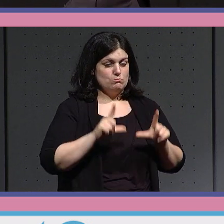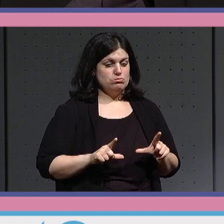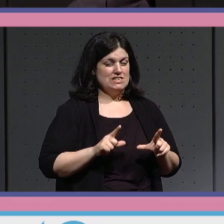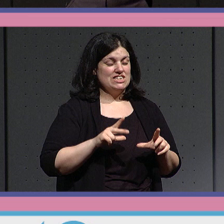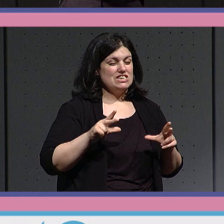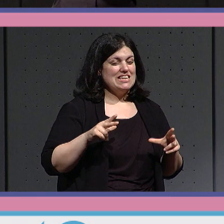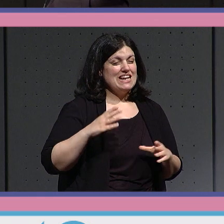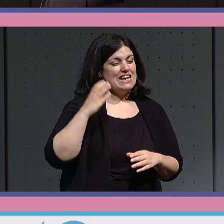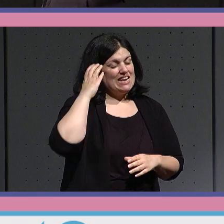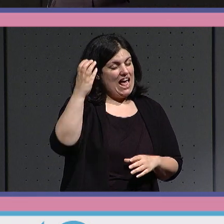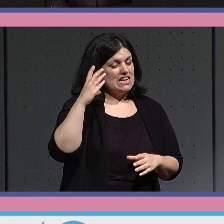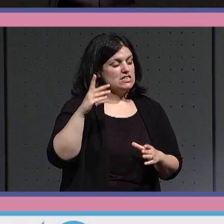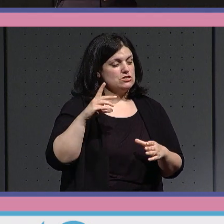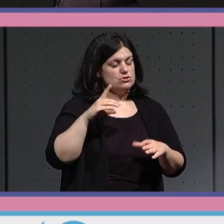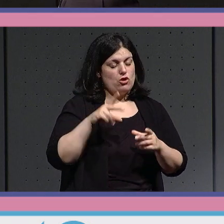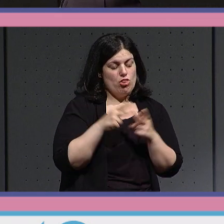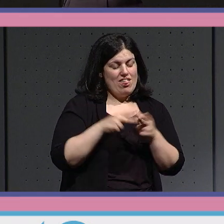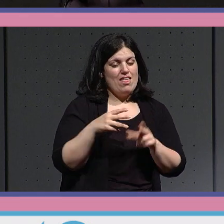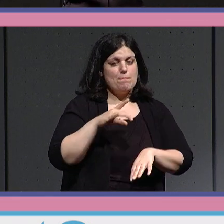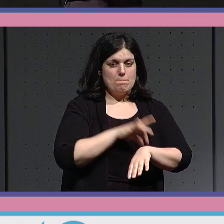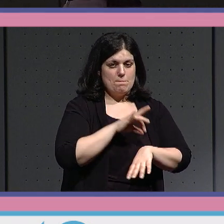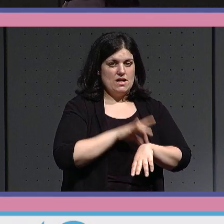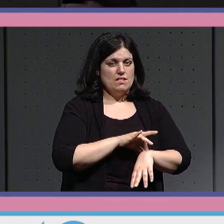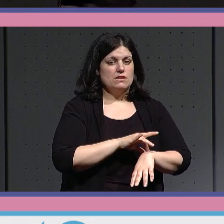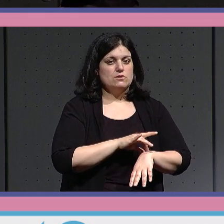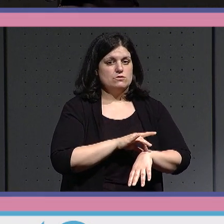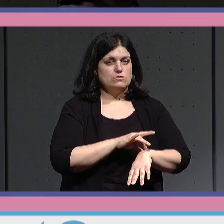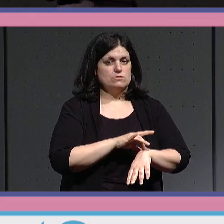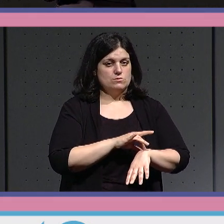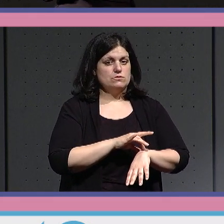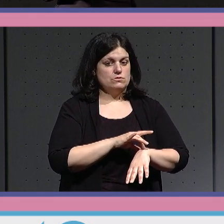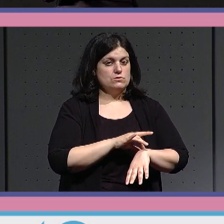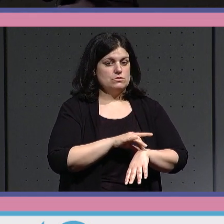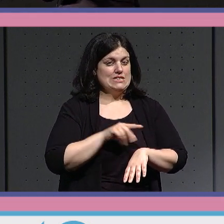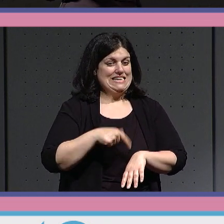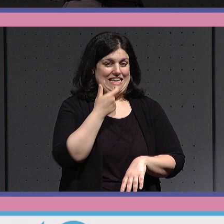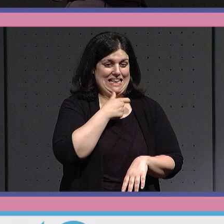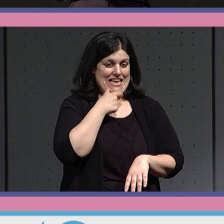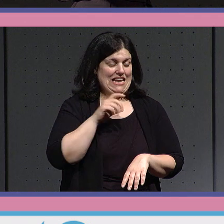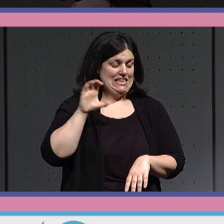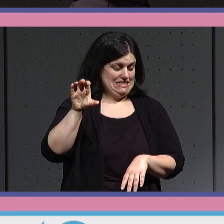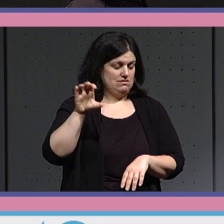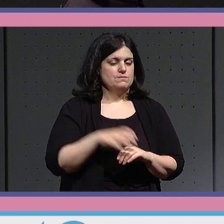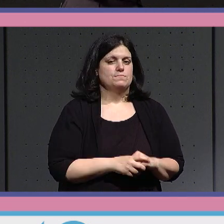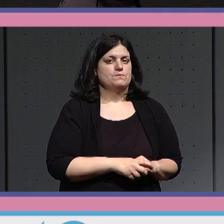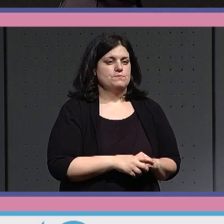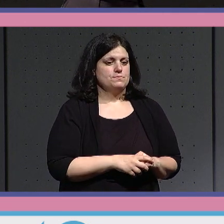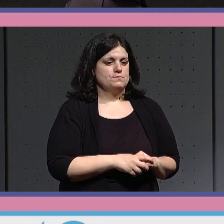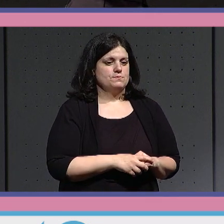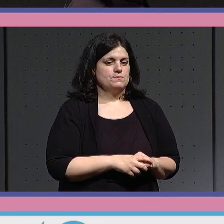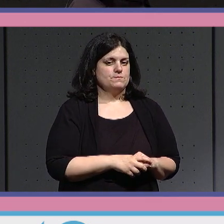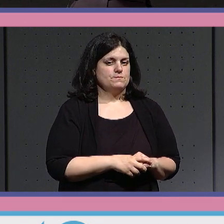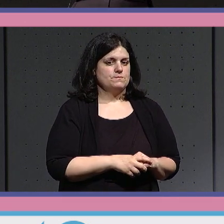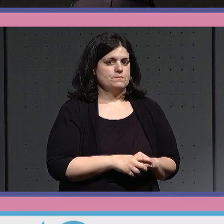de la Real Sociedad de Médicos de Inglaterra, de Reino Unido.